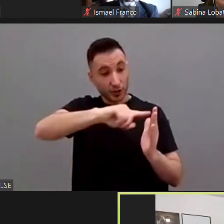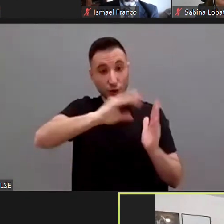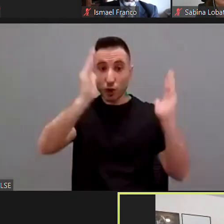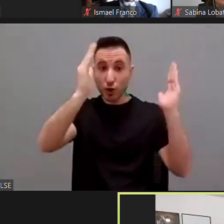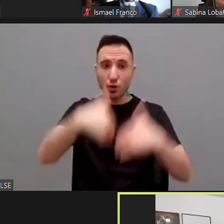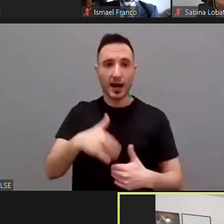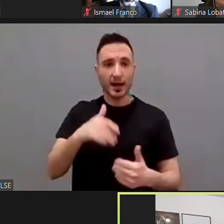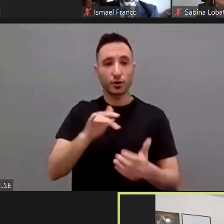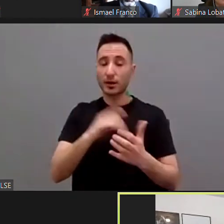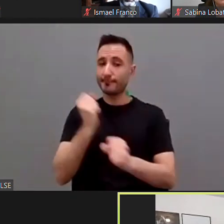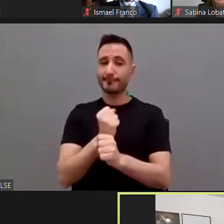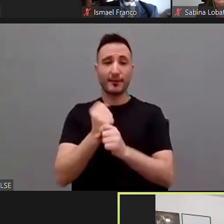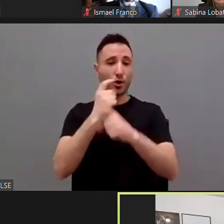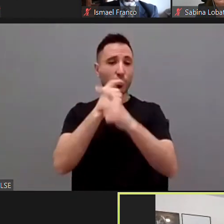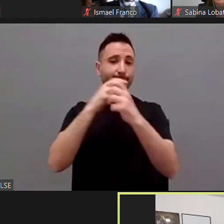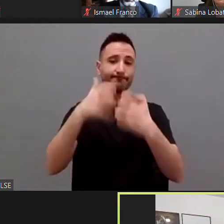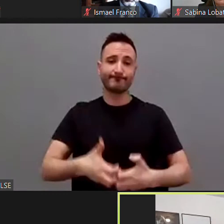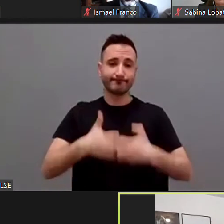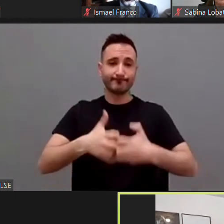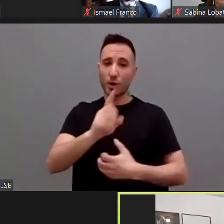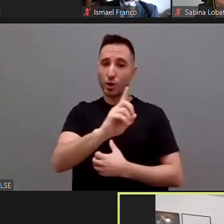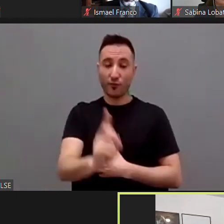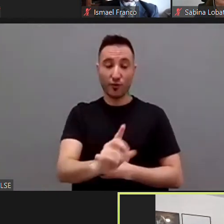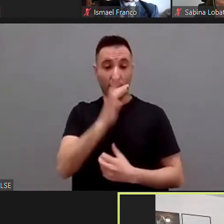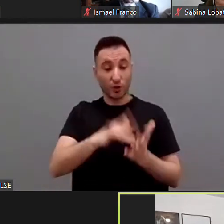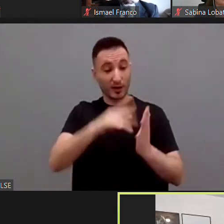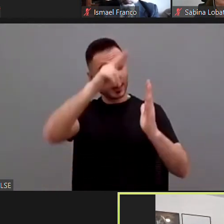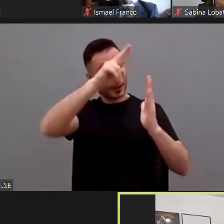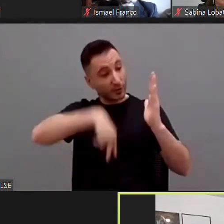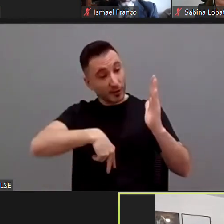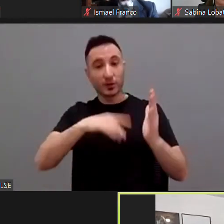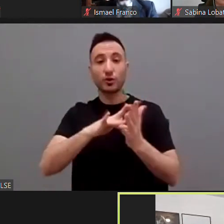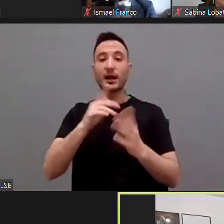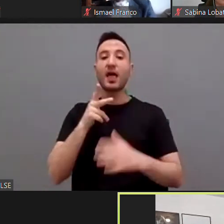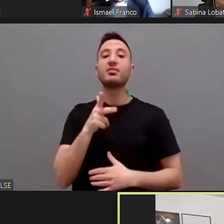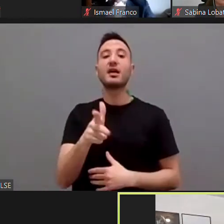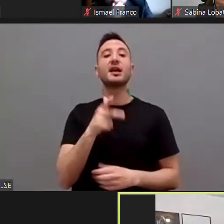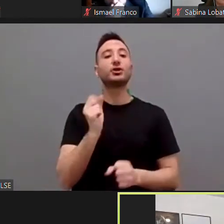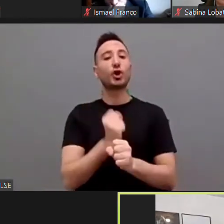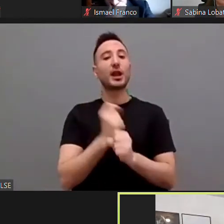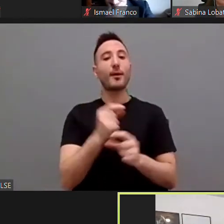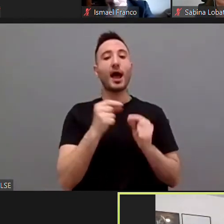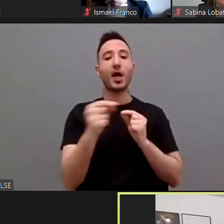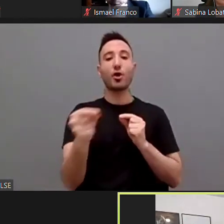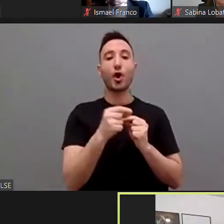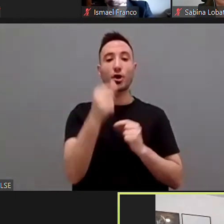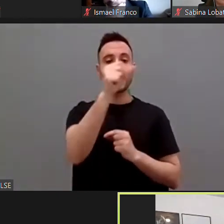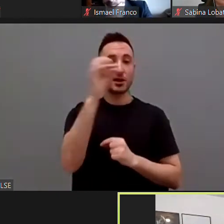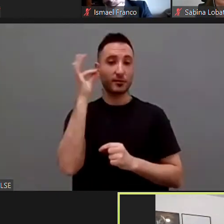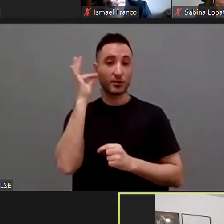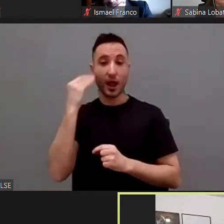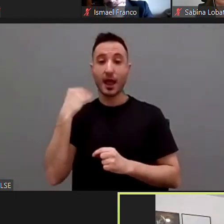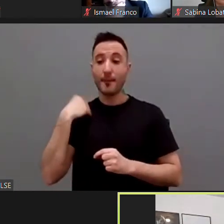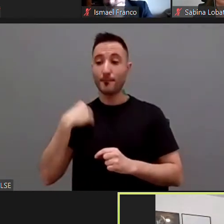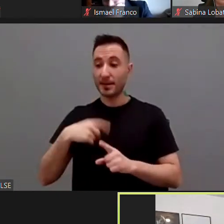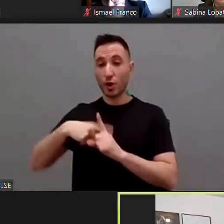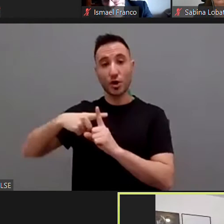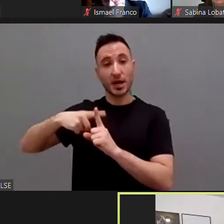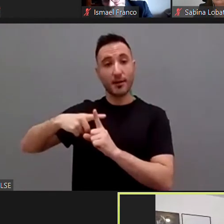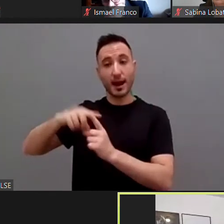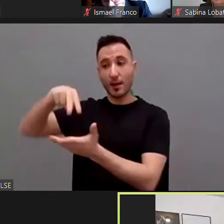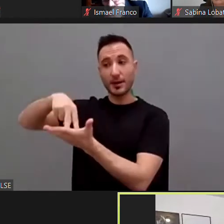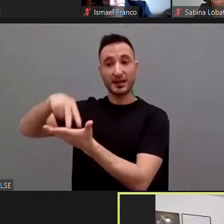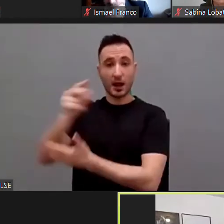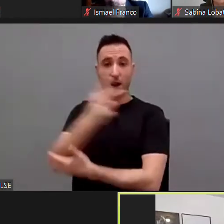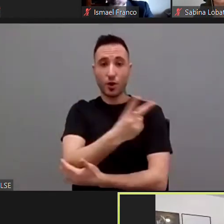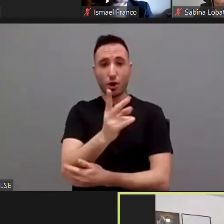realmente reconocer los derechos de los teletrabajadores y las teletrabajadoras al mismo nivel que los trabajadores presenciales. Fenomenal. Es